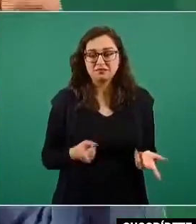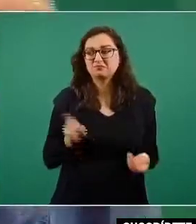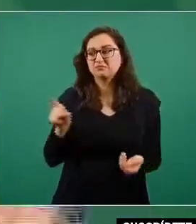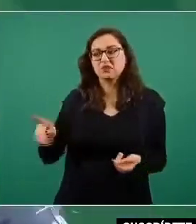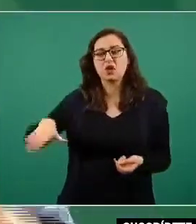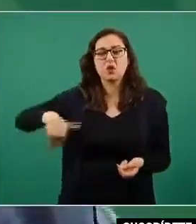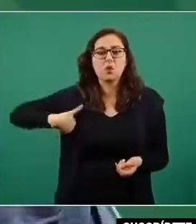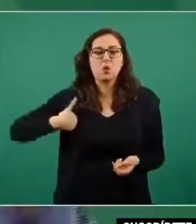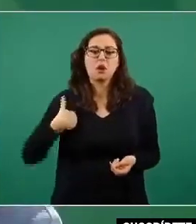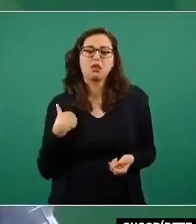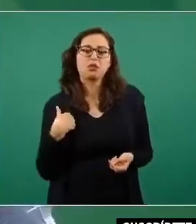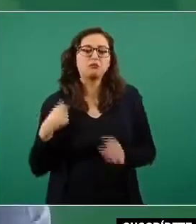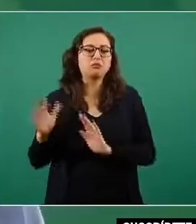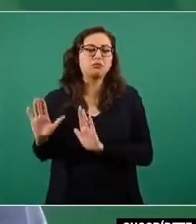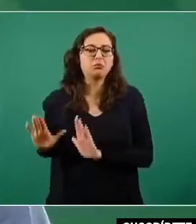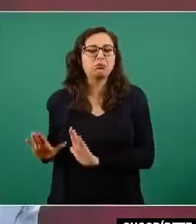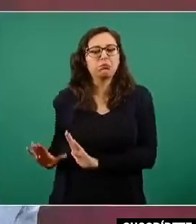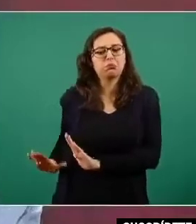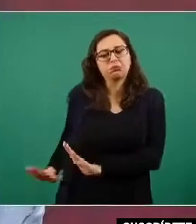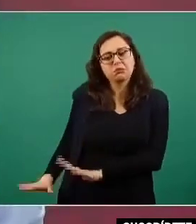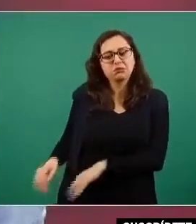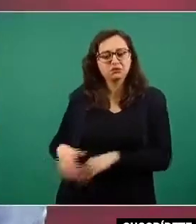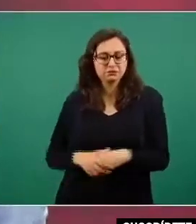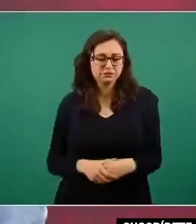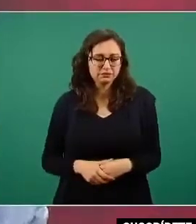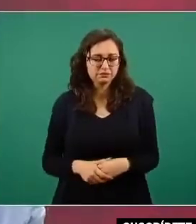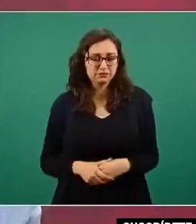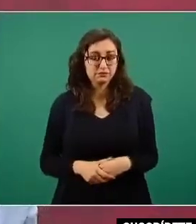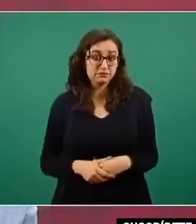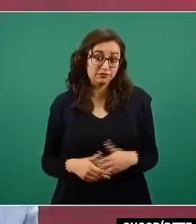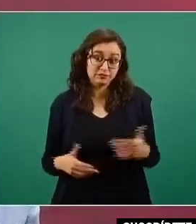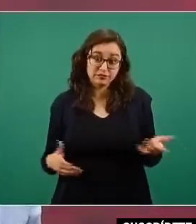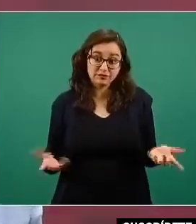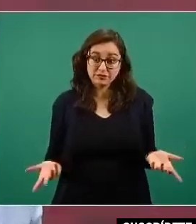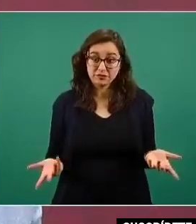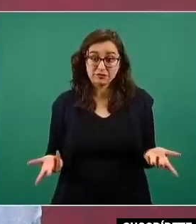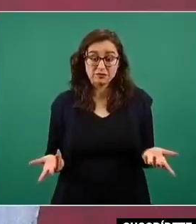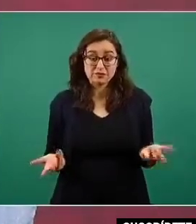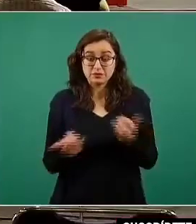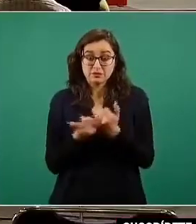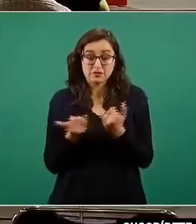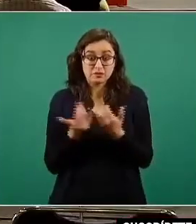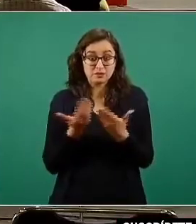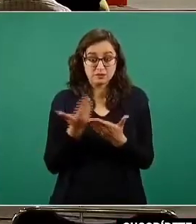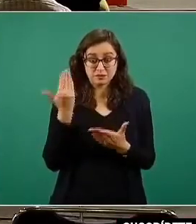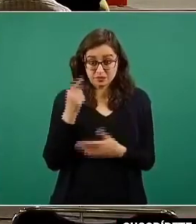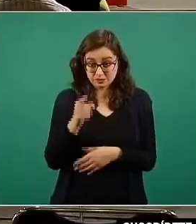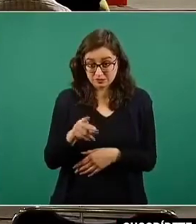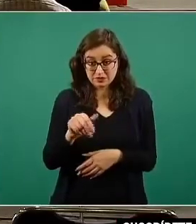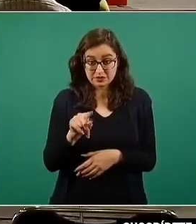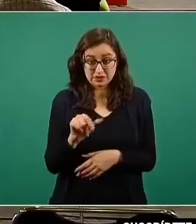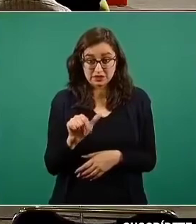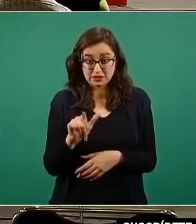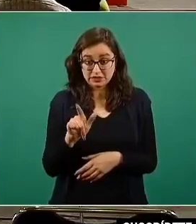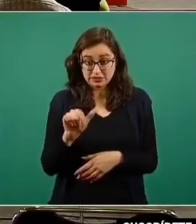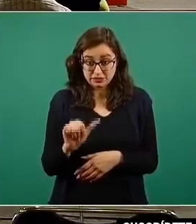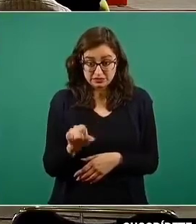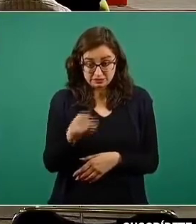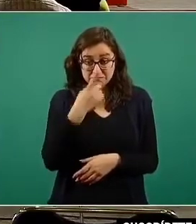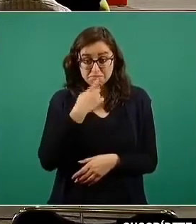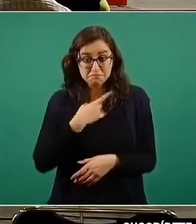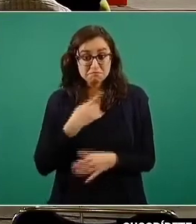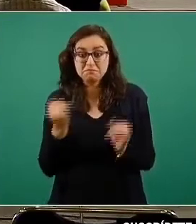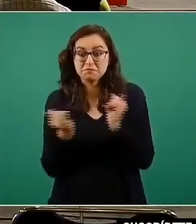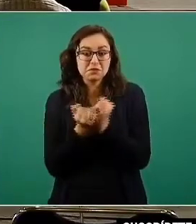necesitan en ese momento. Tiene que ver con lo que platicábamos, Natalia Vitela, justo de las vacunas. Aquí